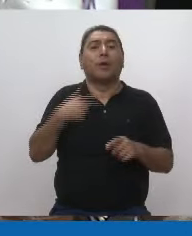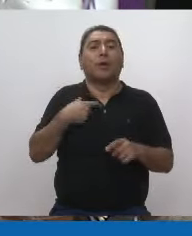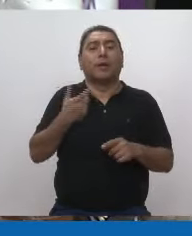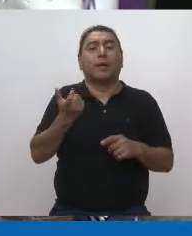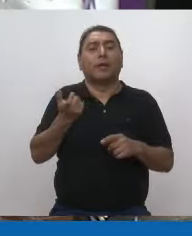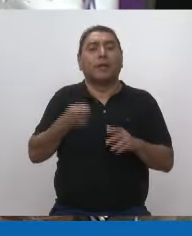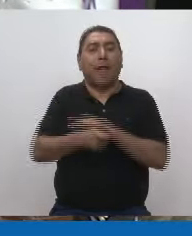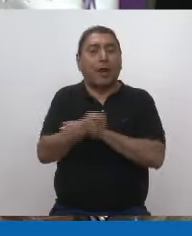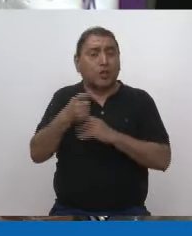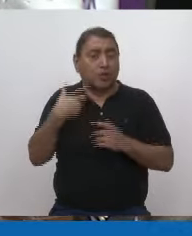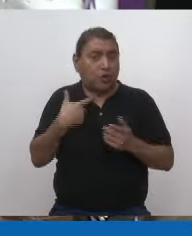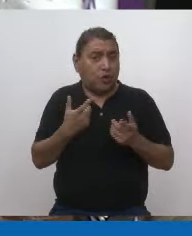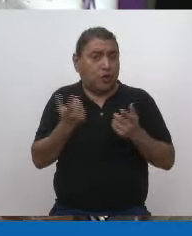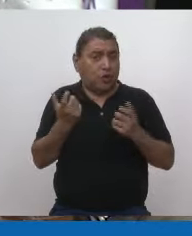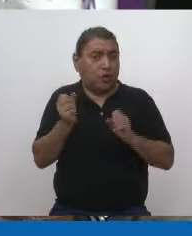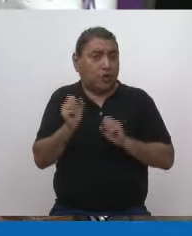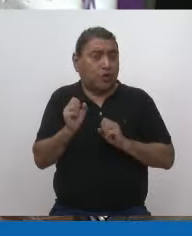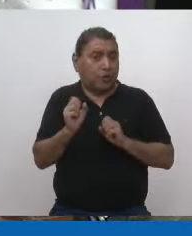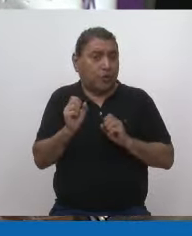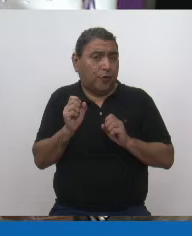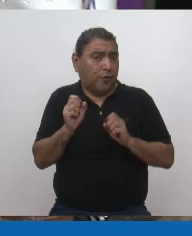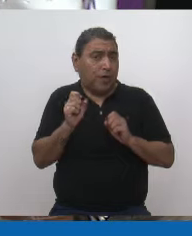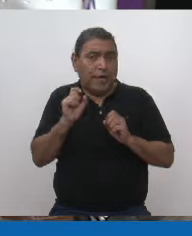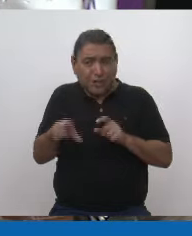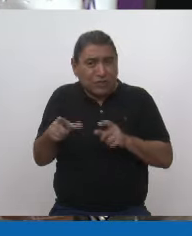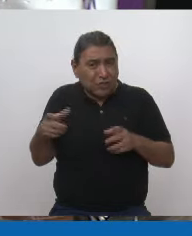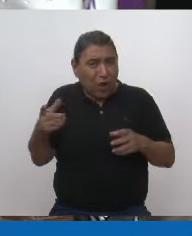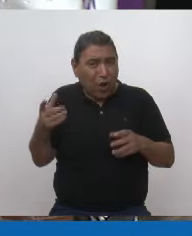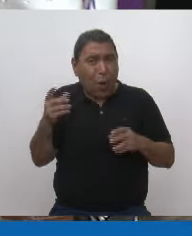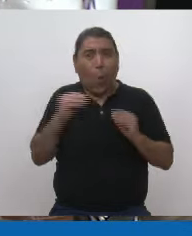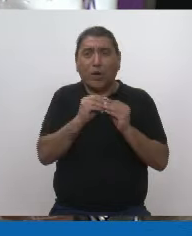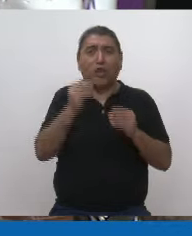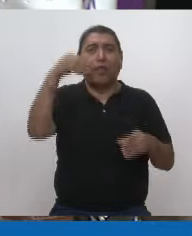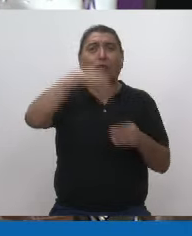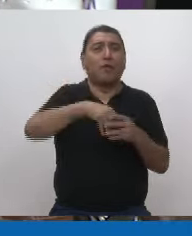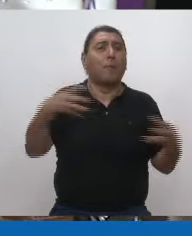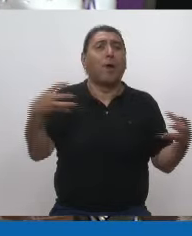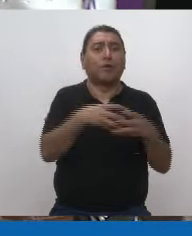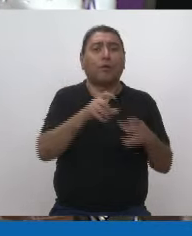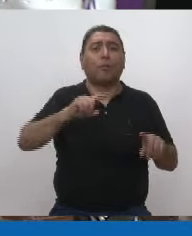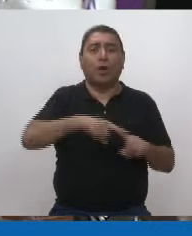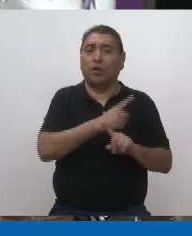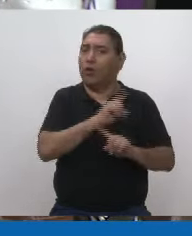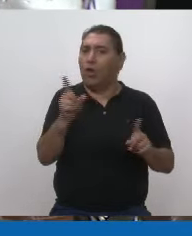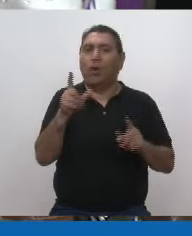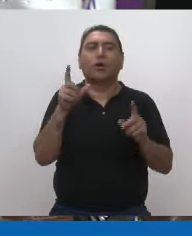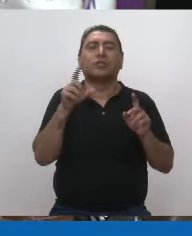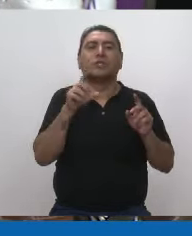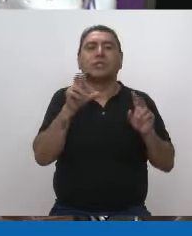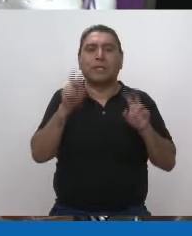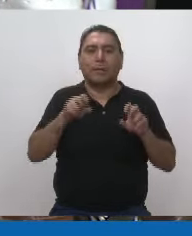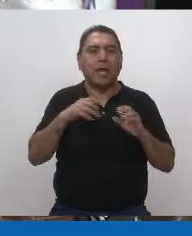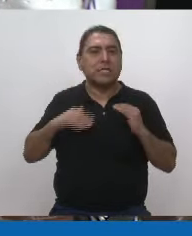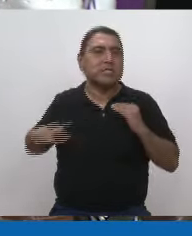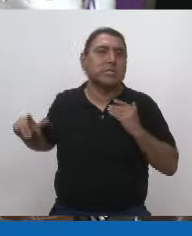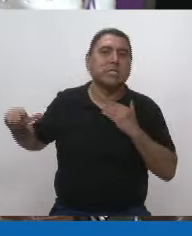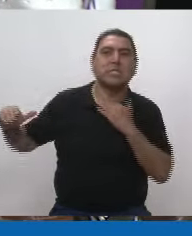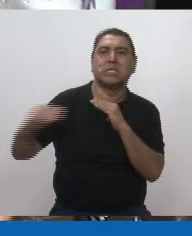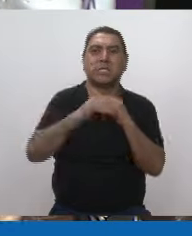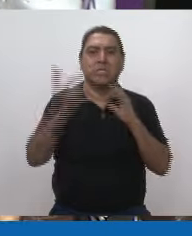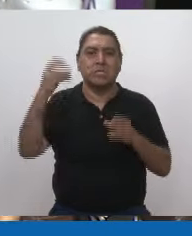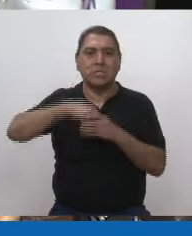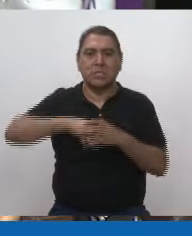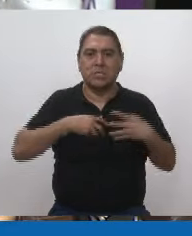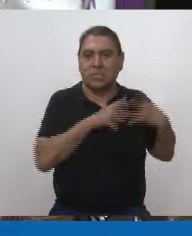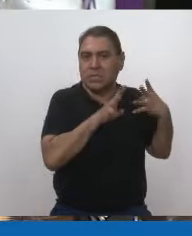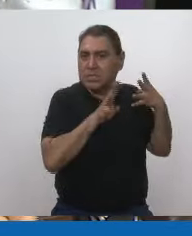narcoterrorismo no debería ser una cuestión de partidos políticos, debería ser una cuestión que compartamos todos ese combate. O no